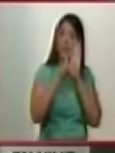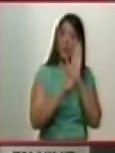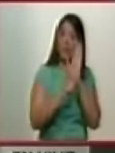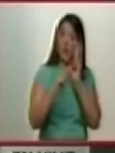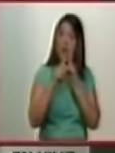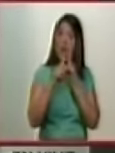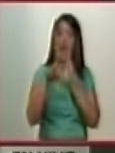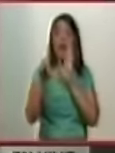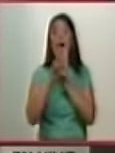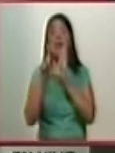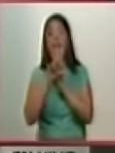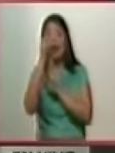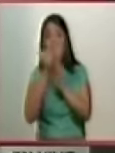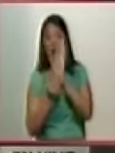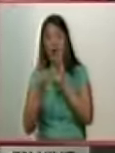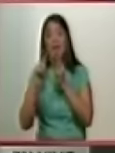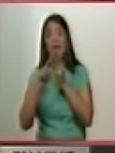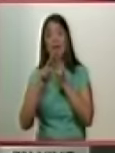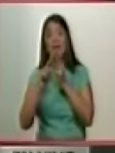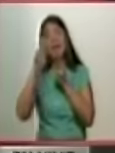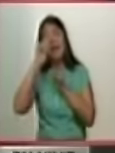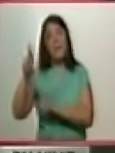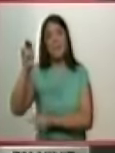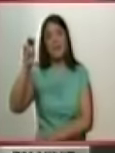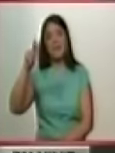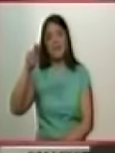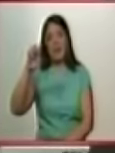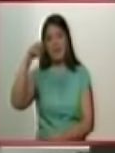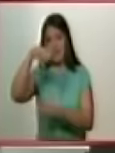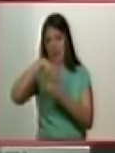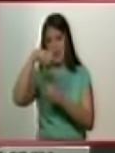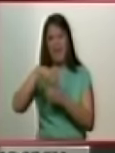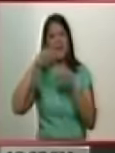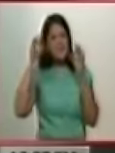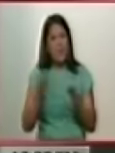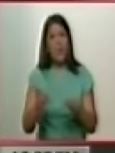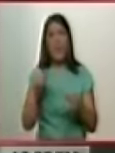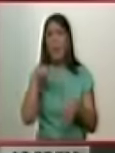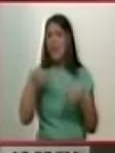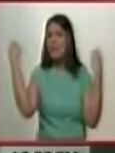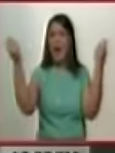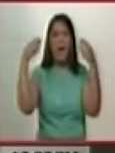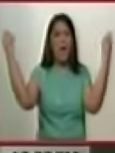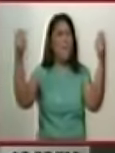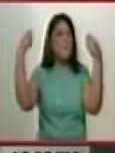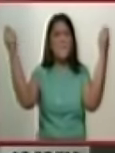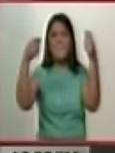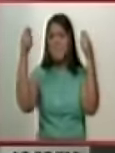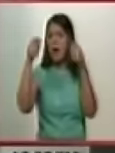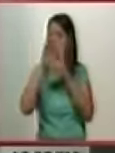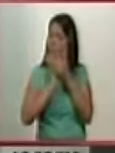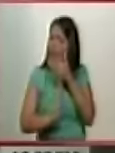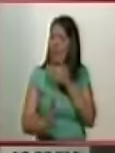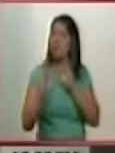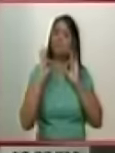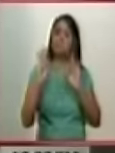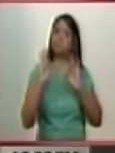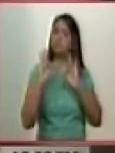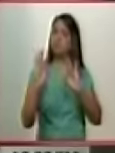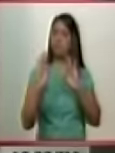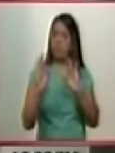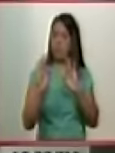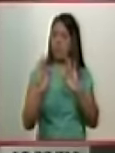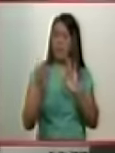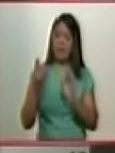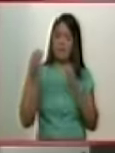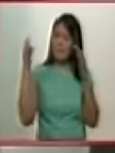ley electoral y respeto al árbitro, que es fundamental. Y la certeza de que vamos a dar una campaña con la nobleza, con la altura, con la generosidad